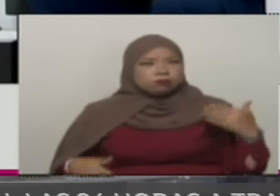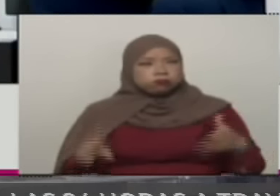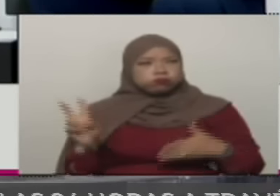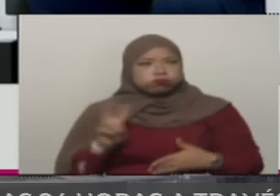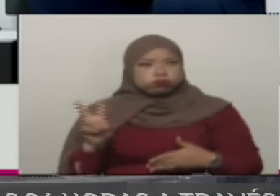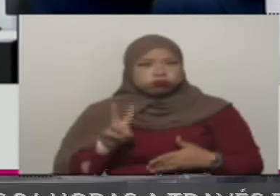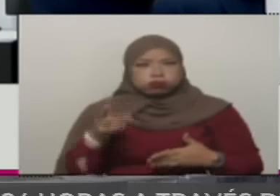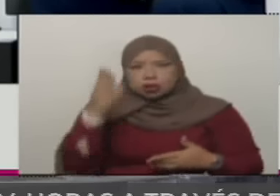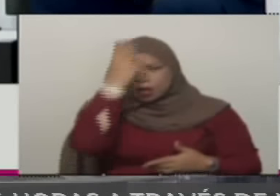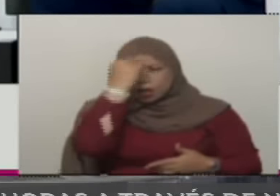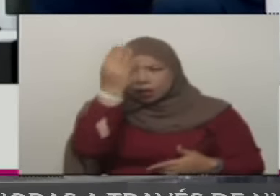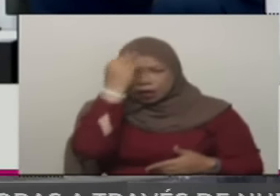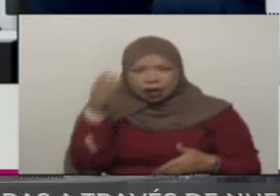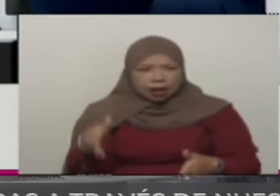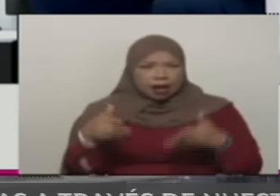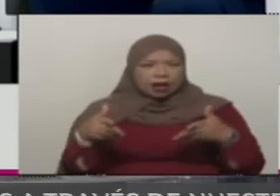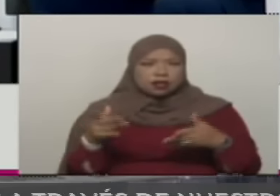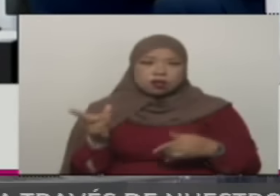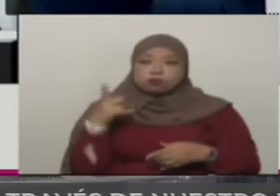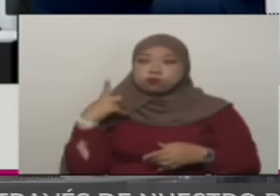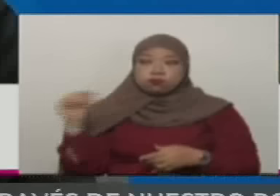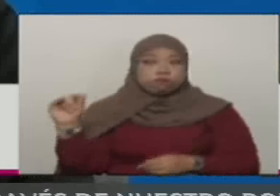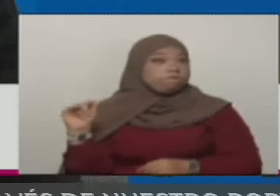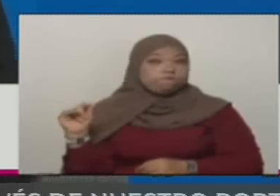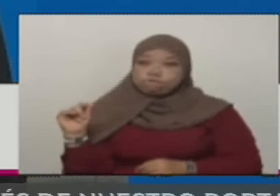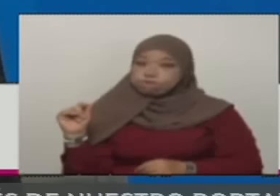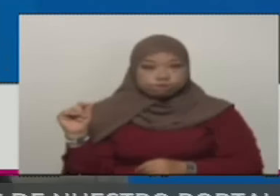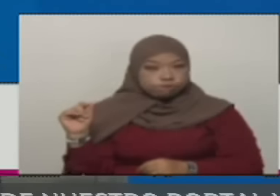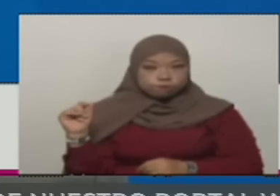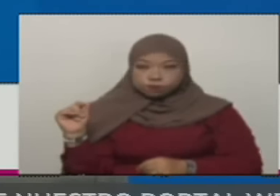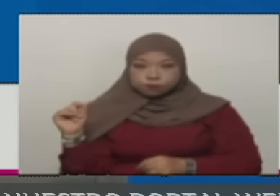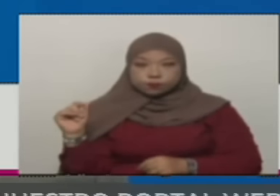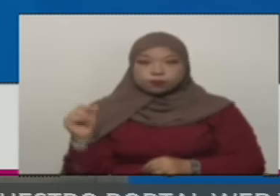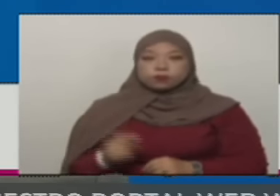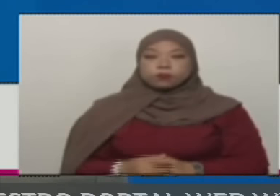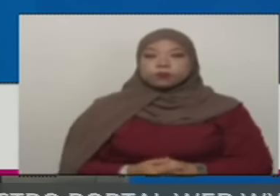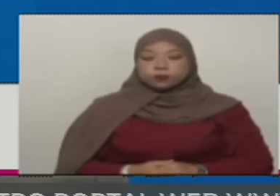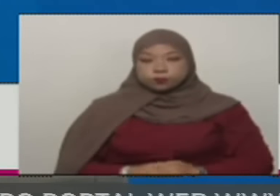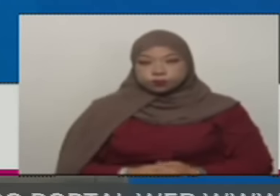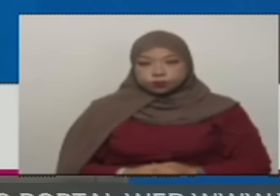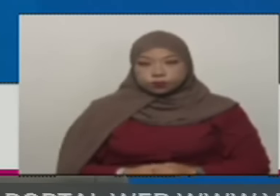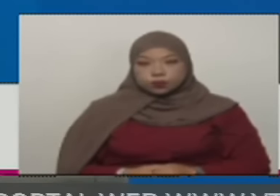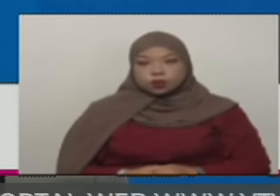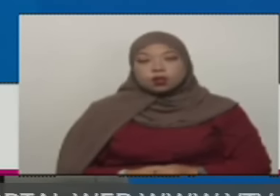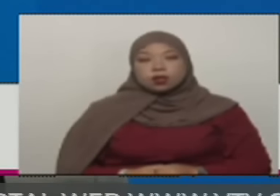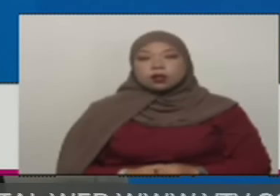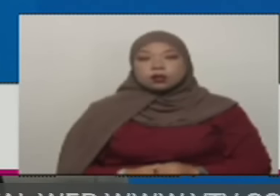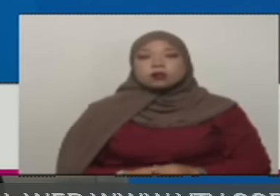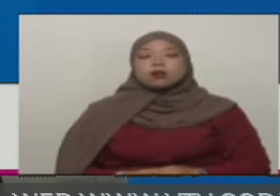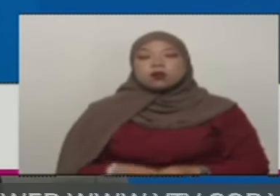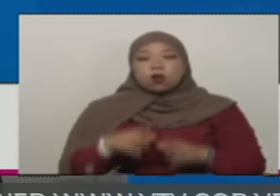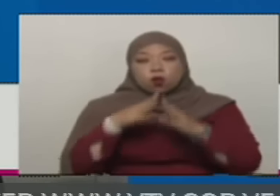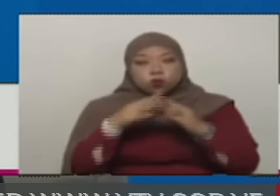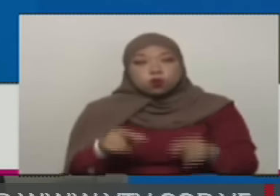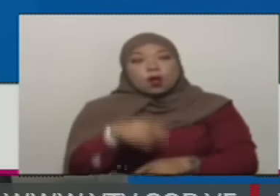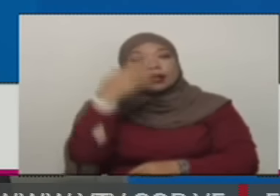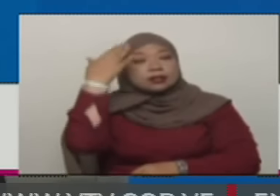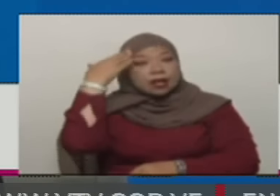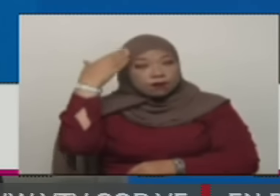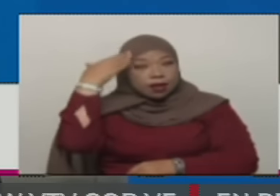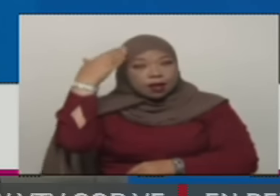así de sencillo. Yo creo que hay un historial de, en primera instancia, lo podemos decir todos que conocemos desde